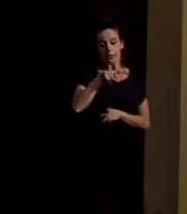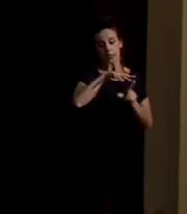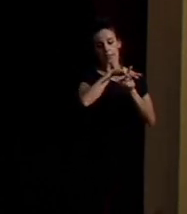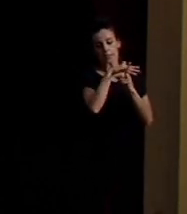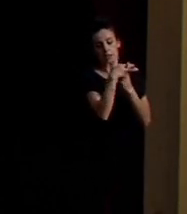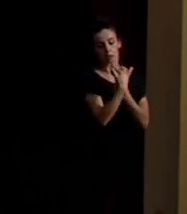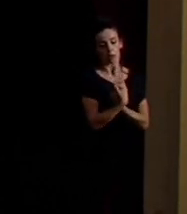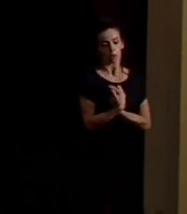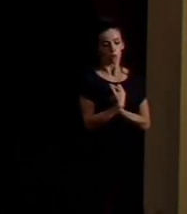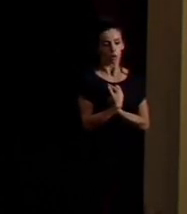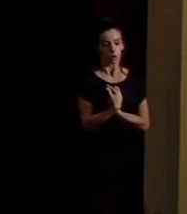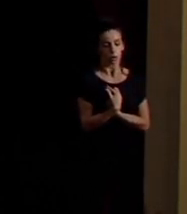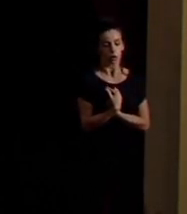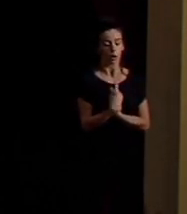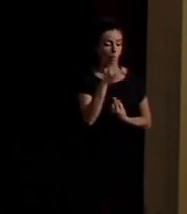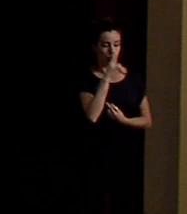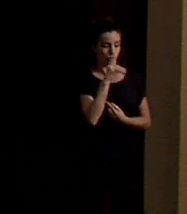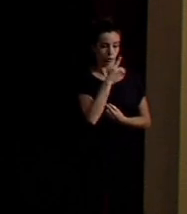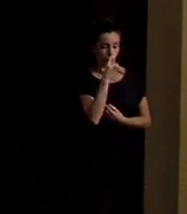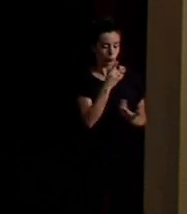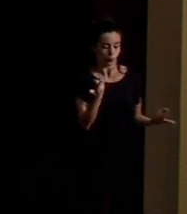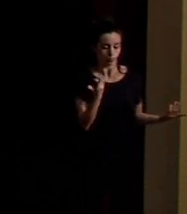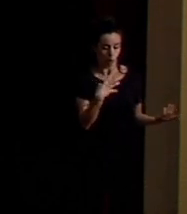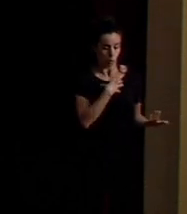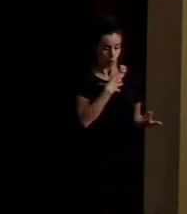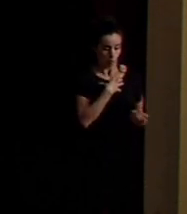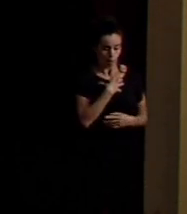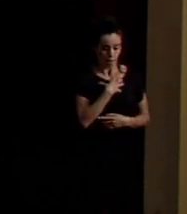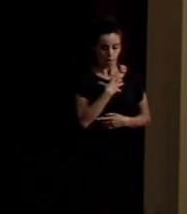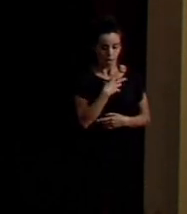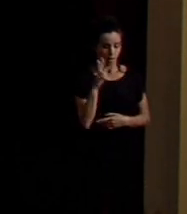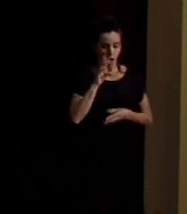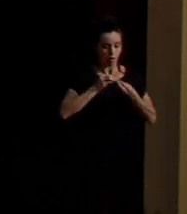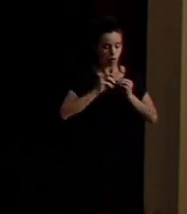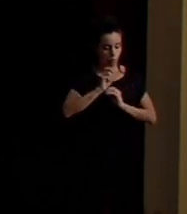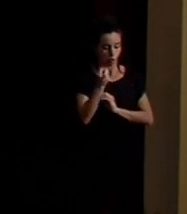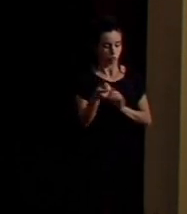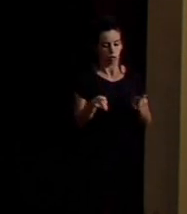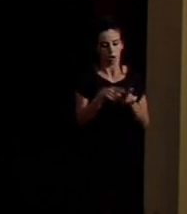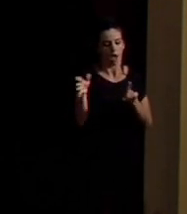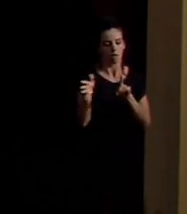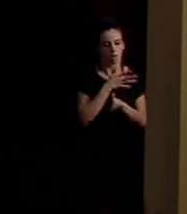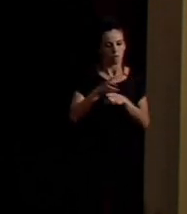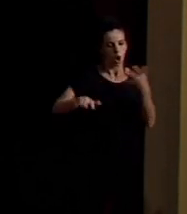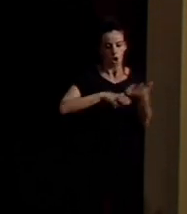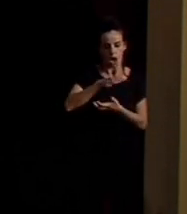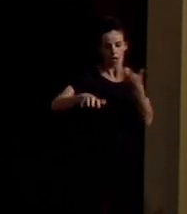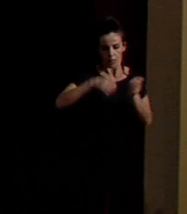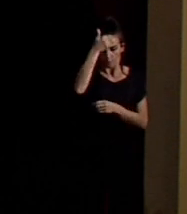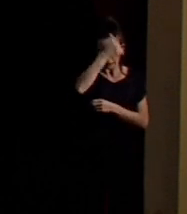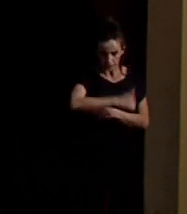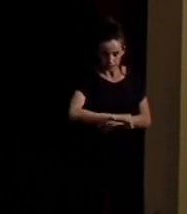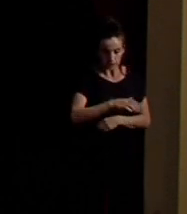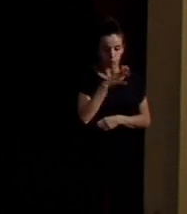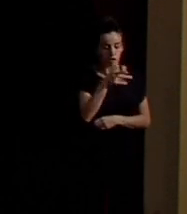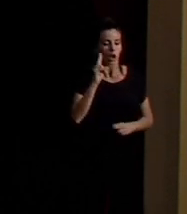contexto la prostitución no puede entenderse sino como una forma de violencia machista. Y por eso yo creo que la